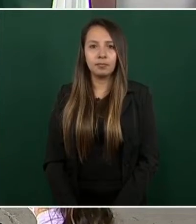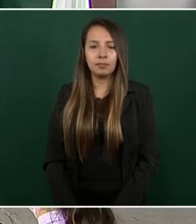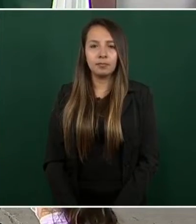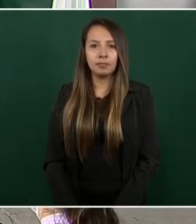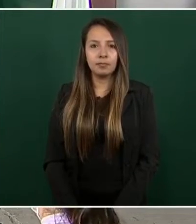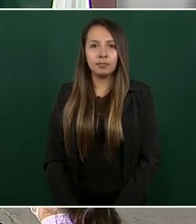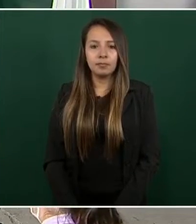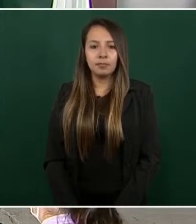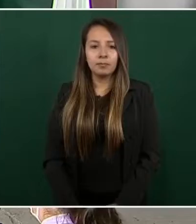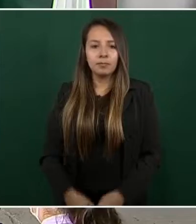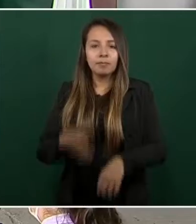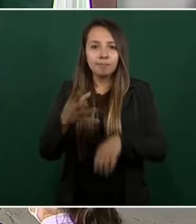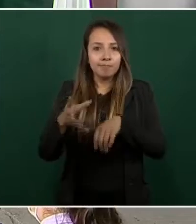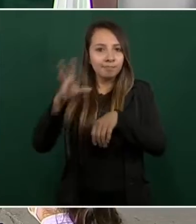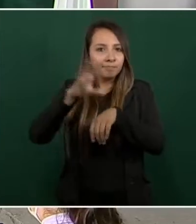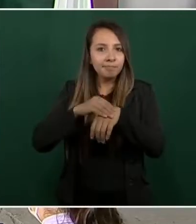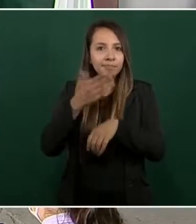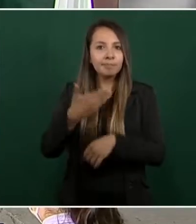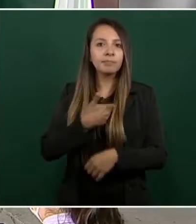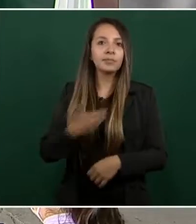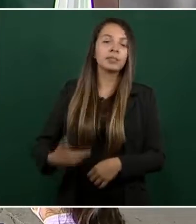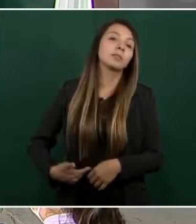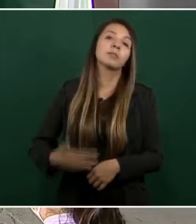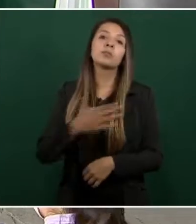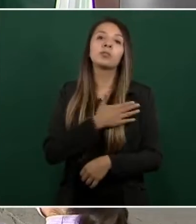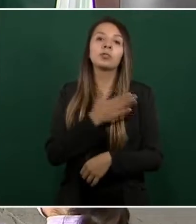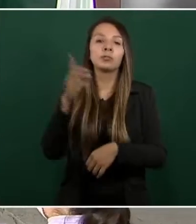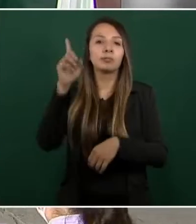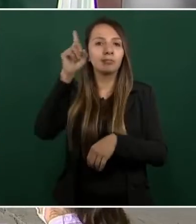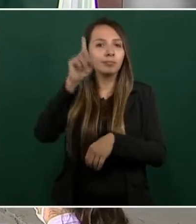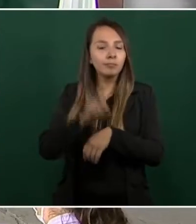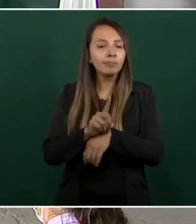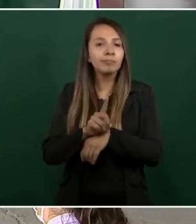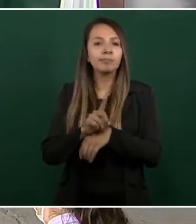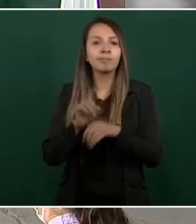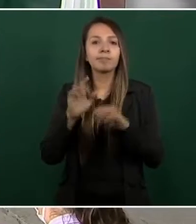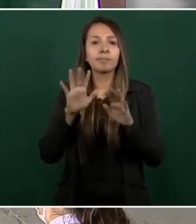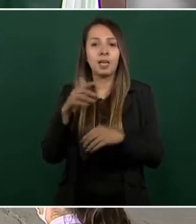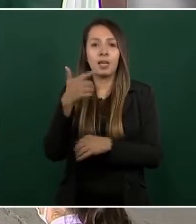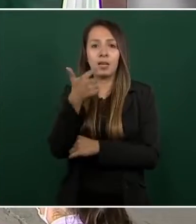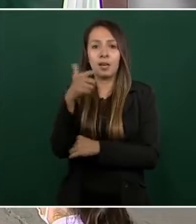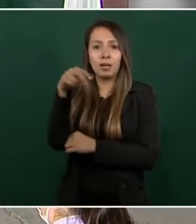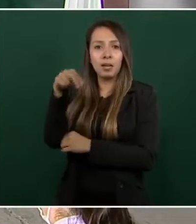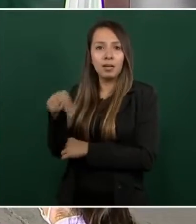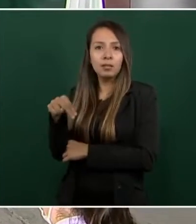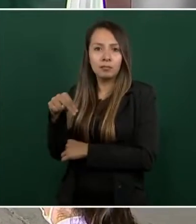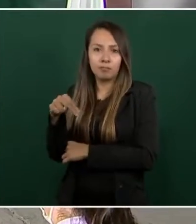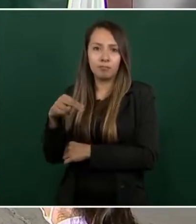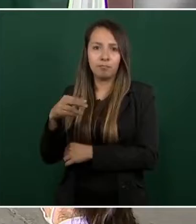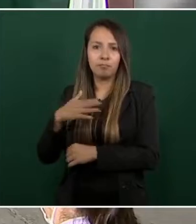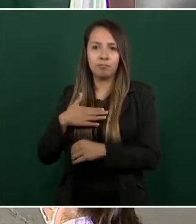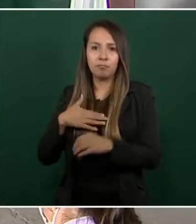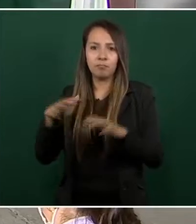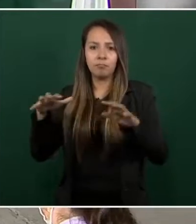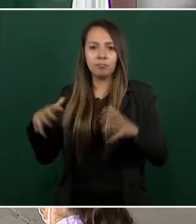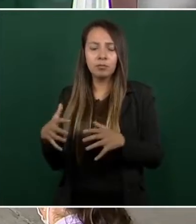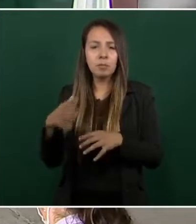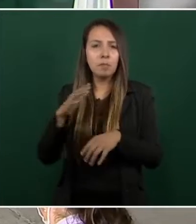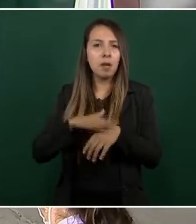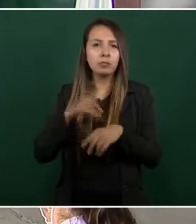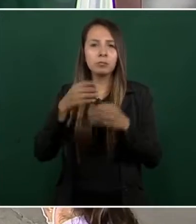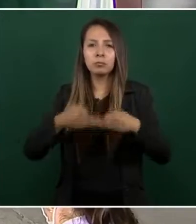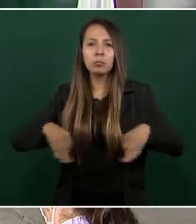Con su permiso, señor presidente. Muy buenos días. Por lo que respecta a la Guardia Nacional, lo más relevante en